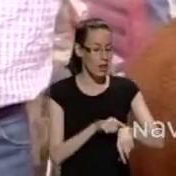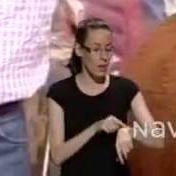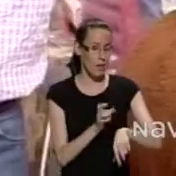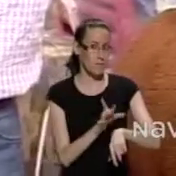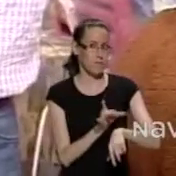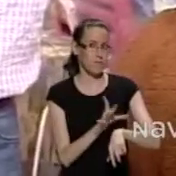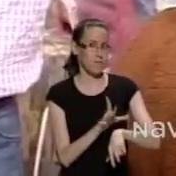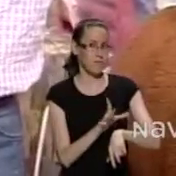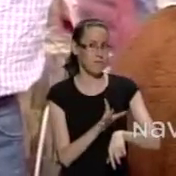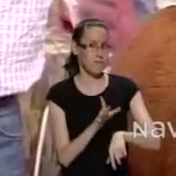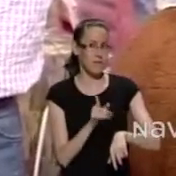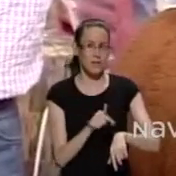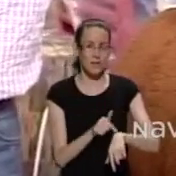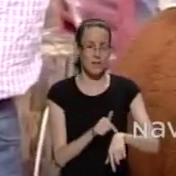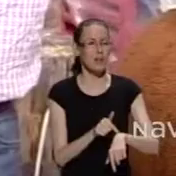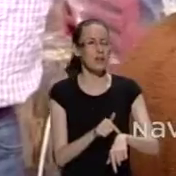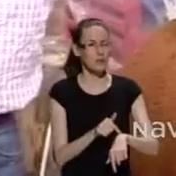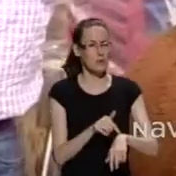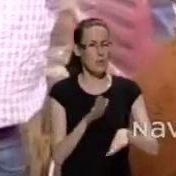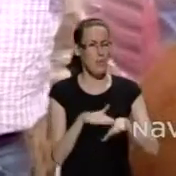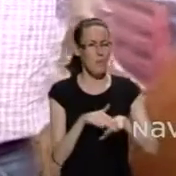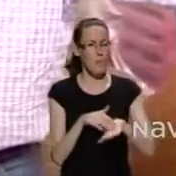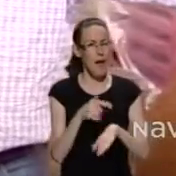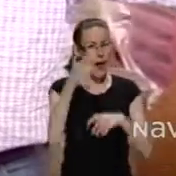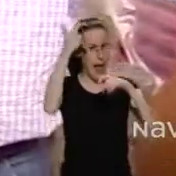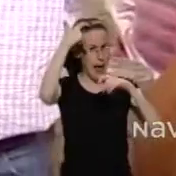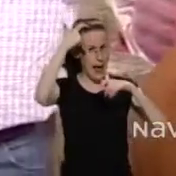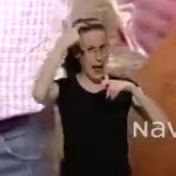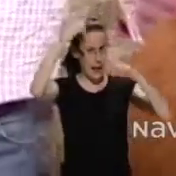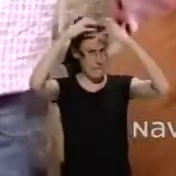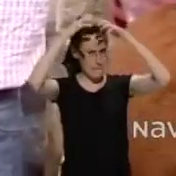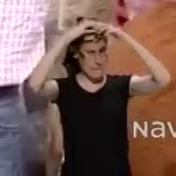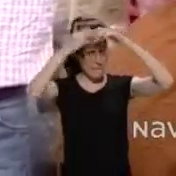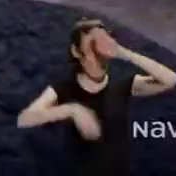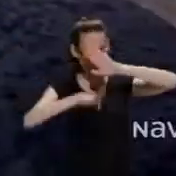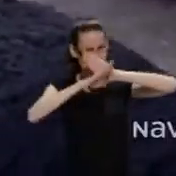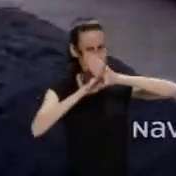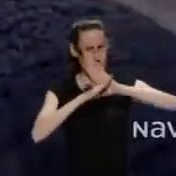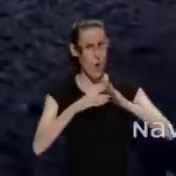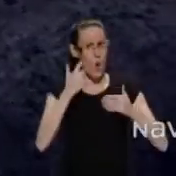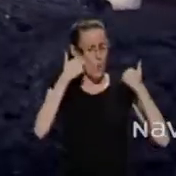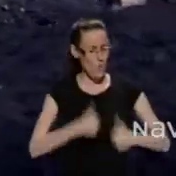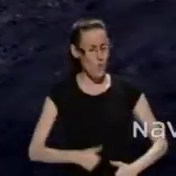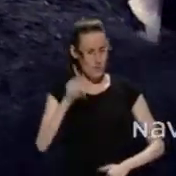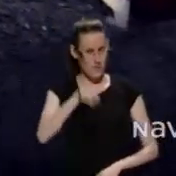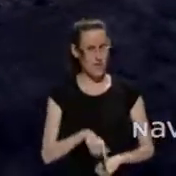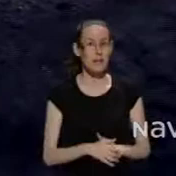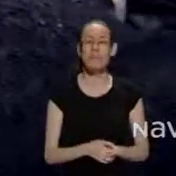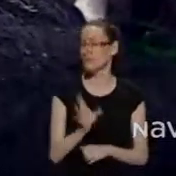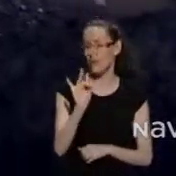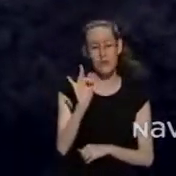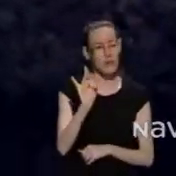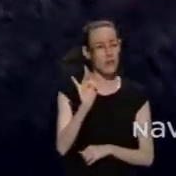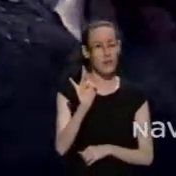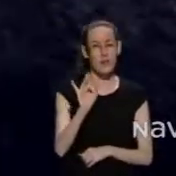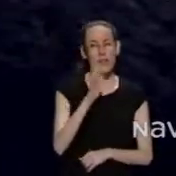le sirve de entretenimiento y de mantenerse activo, ¿no? Exactamente. Eso es importante cuando uno deja de trabajar. Importantísimo. El tener algo que hacer. No